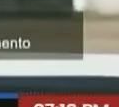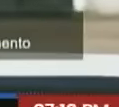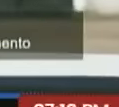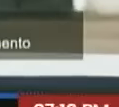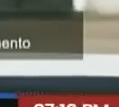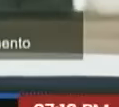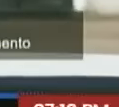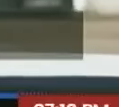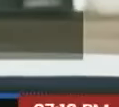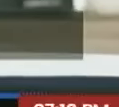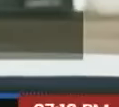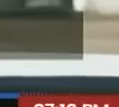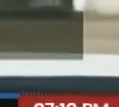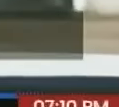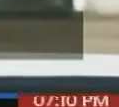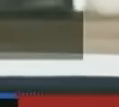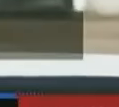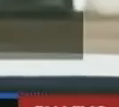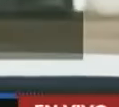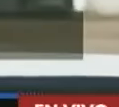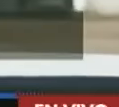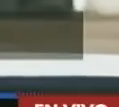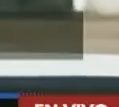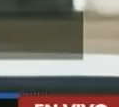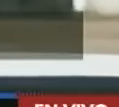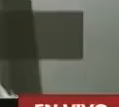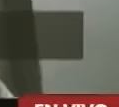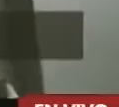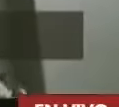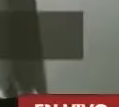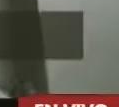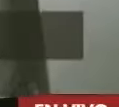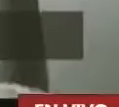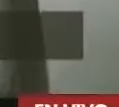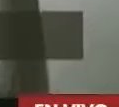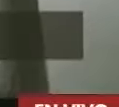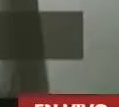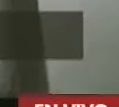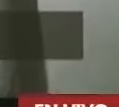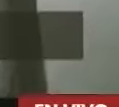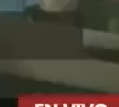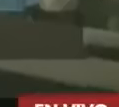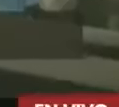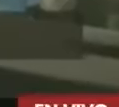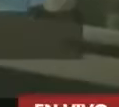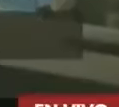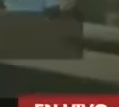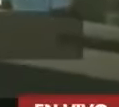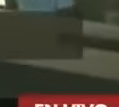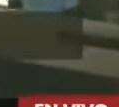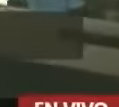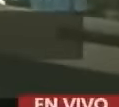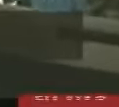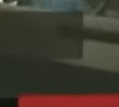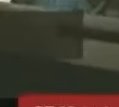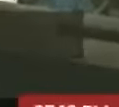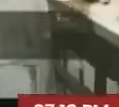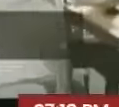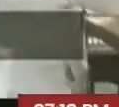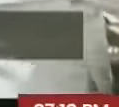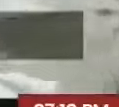97% del alimento que se consume en Venezuela se está produciendo aquí. Hoy más que nunca,